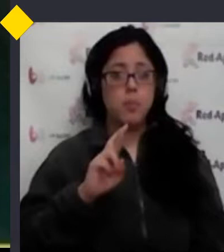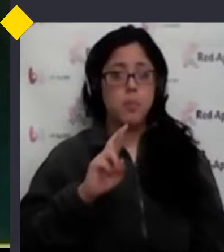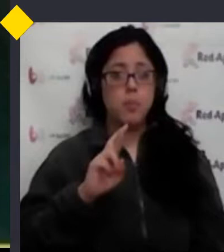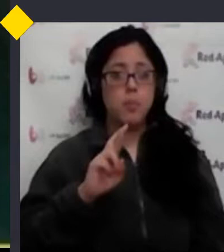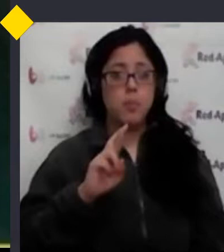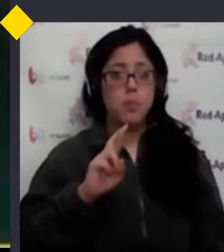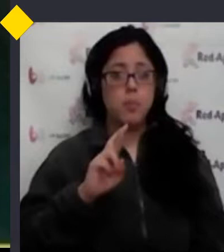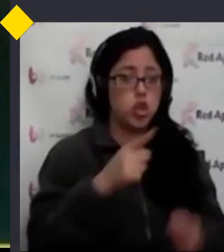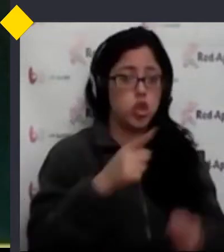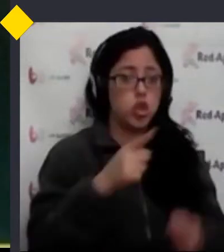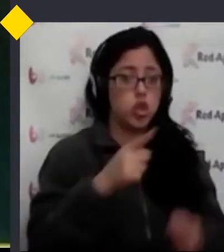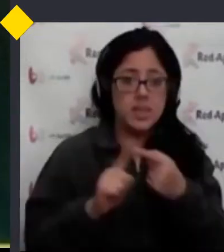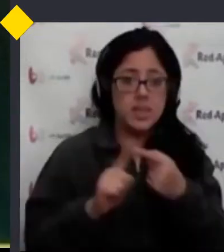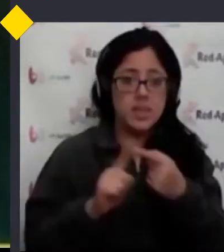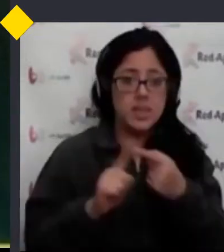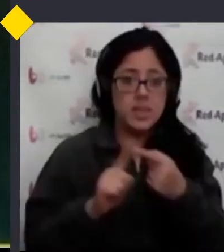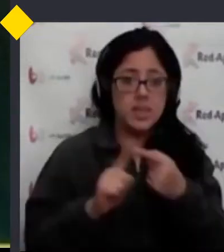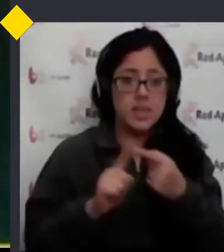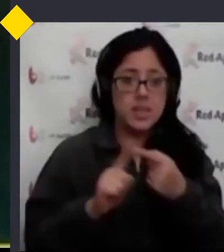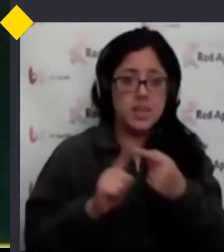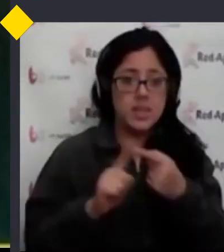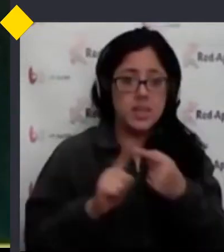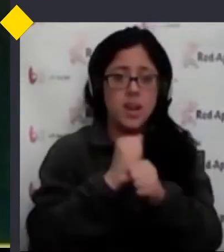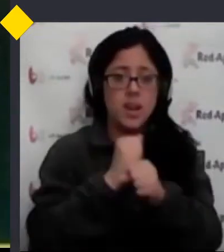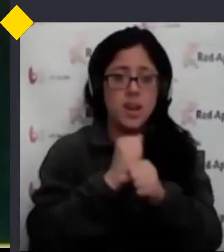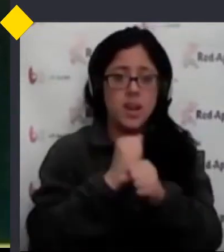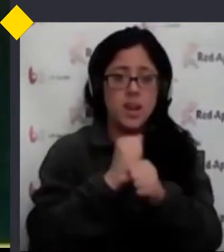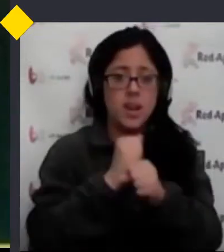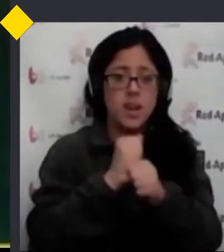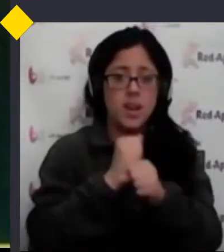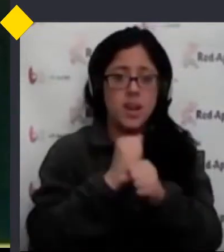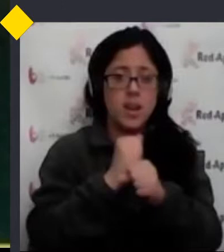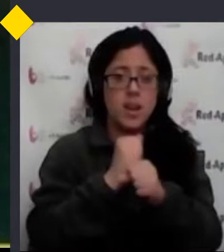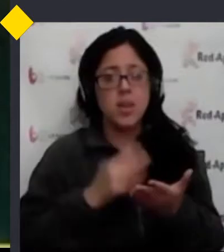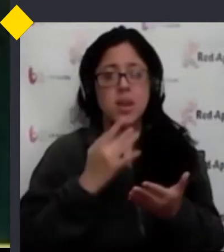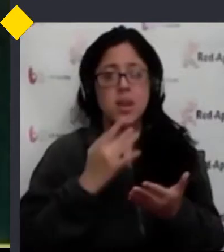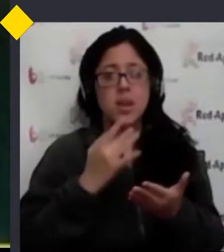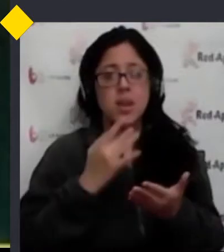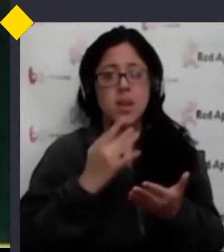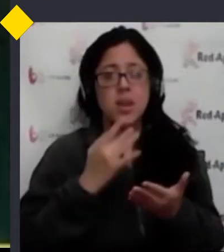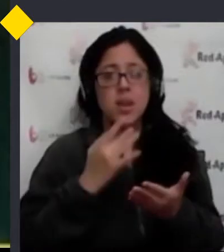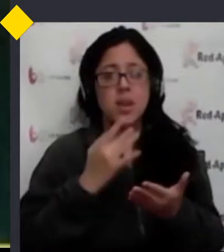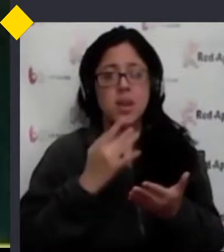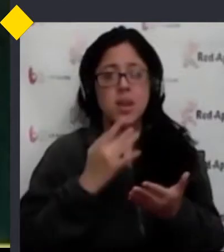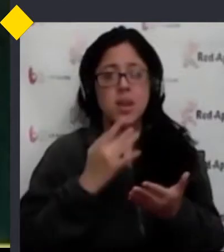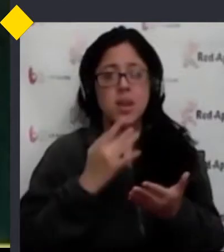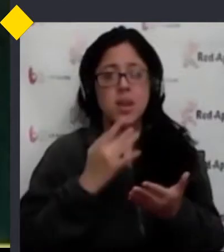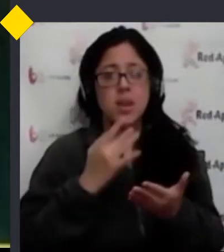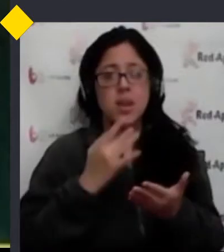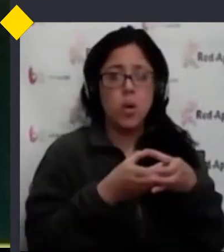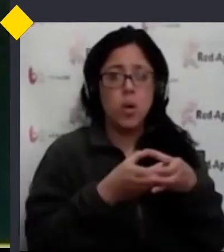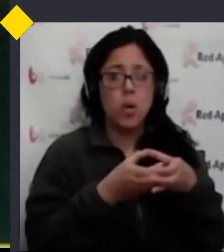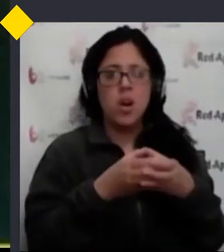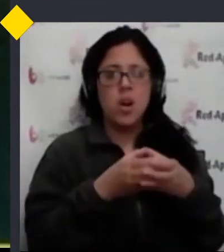laborales son fuertes, porque también las élites en Chile suelen ser bastante conservadoras